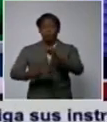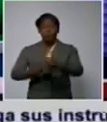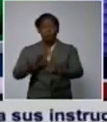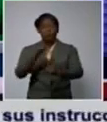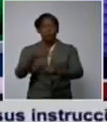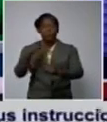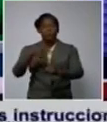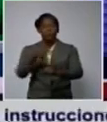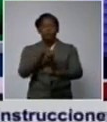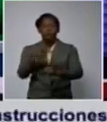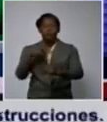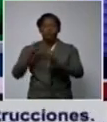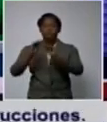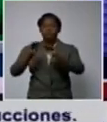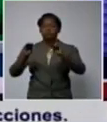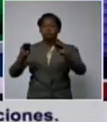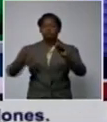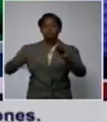un llamado